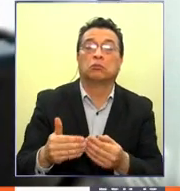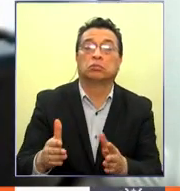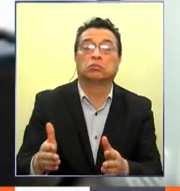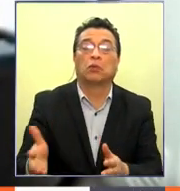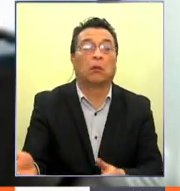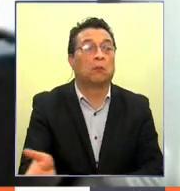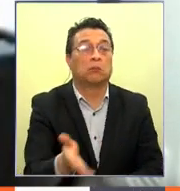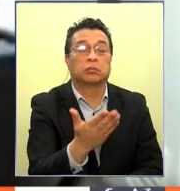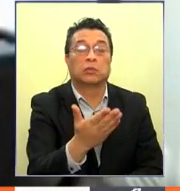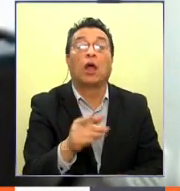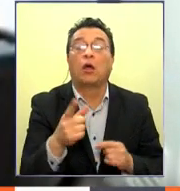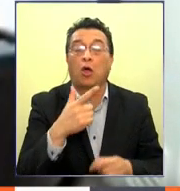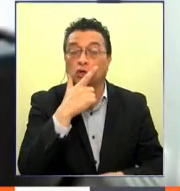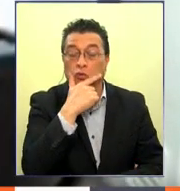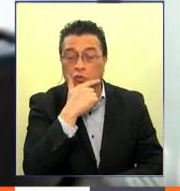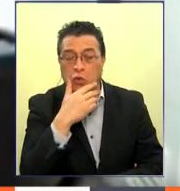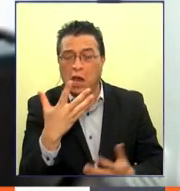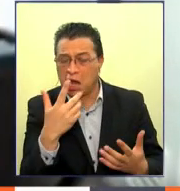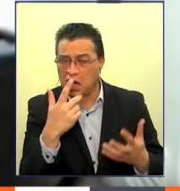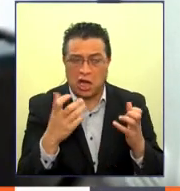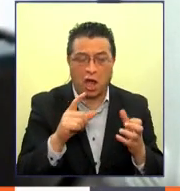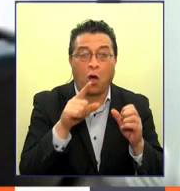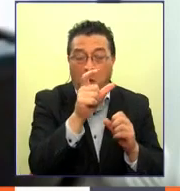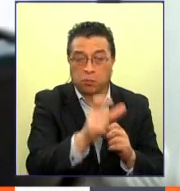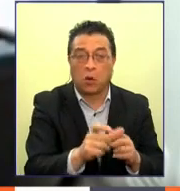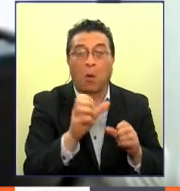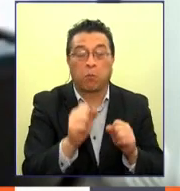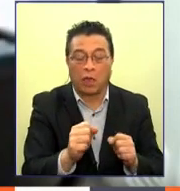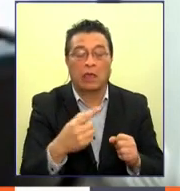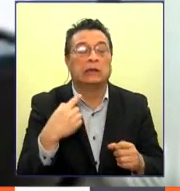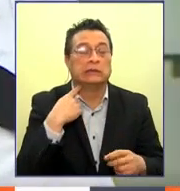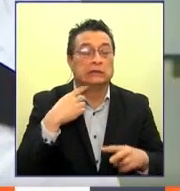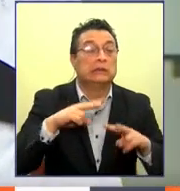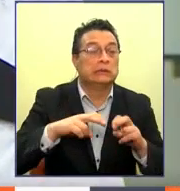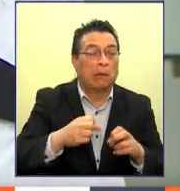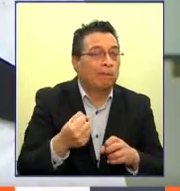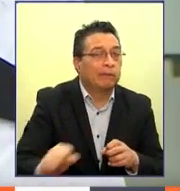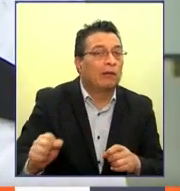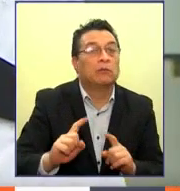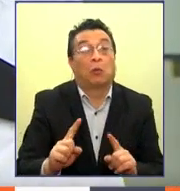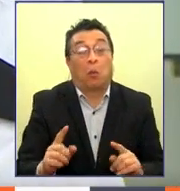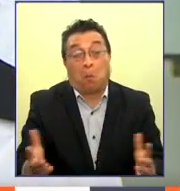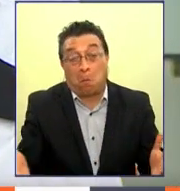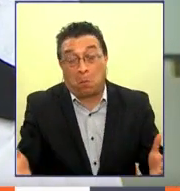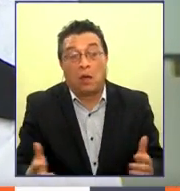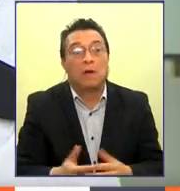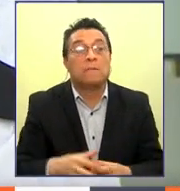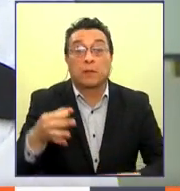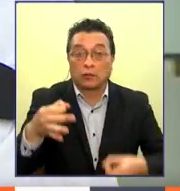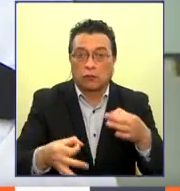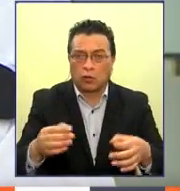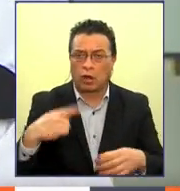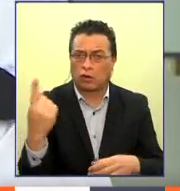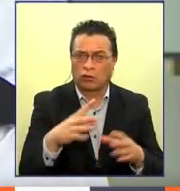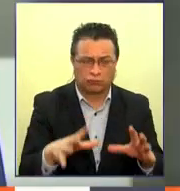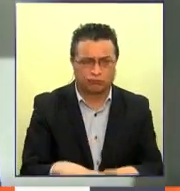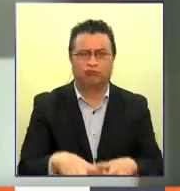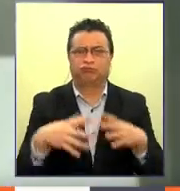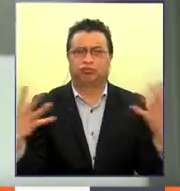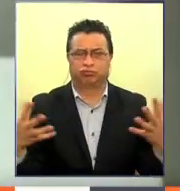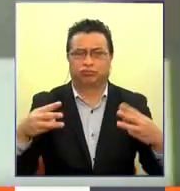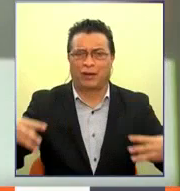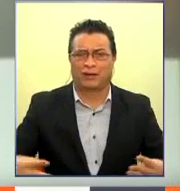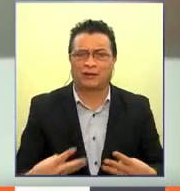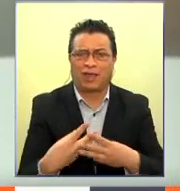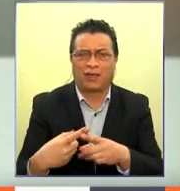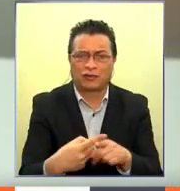tribunal, sospecha grave y fundada de que el imputado vaya a entorpecer la investigación. La decisión del tribunal no solo causó polémica en las redes sociales,